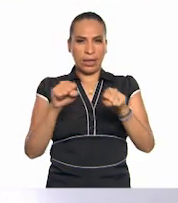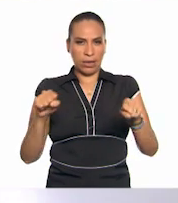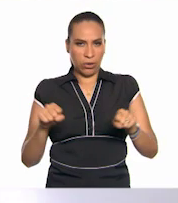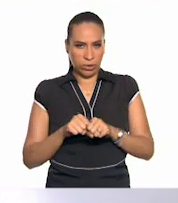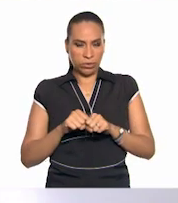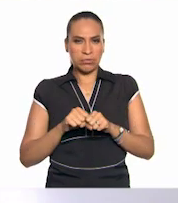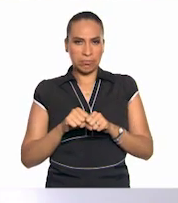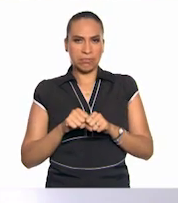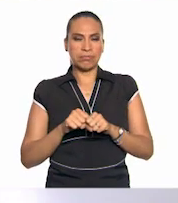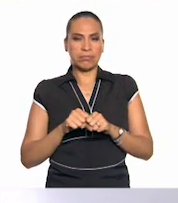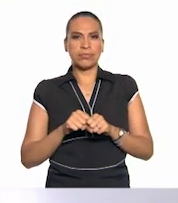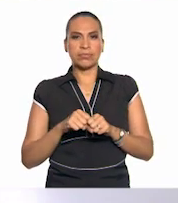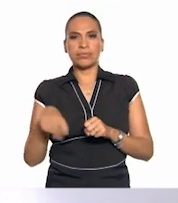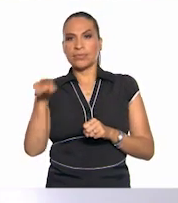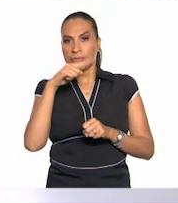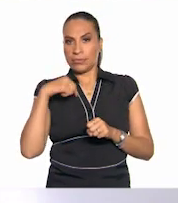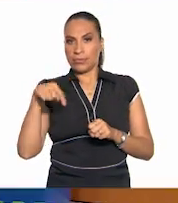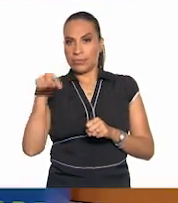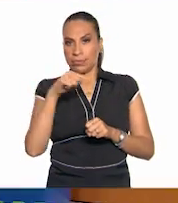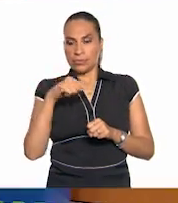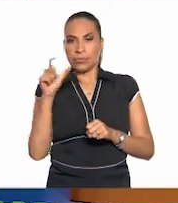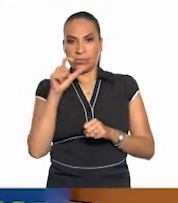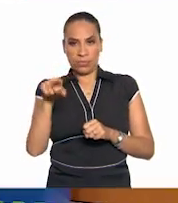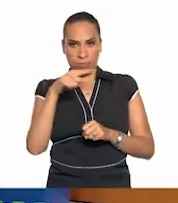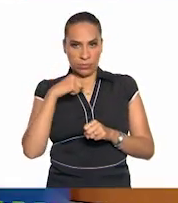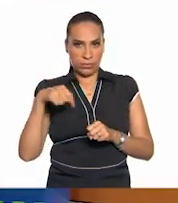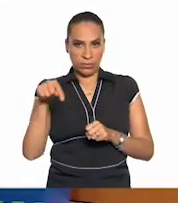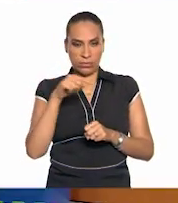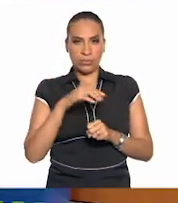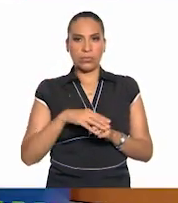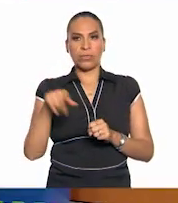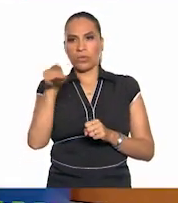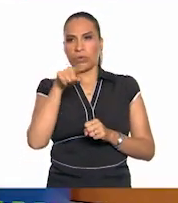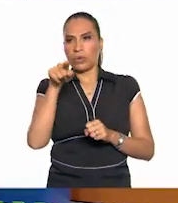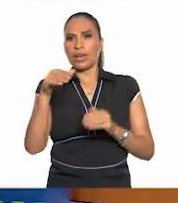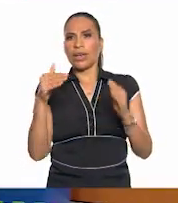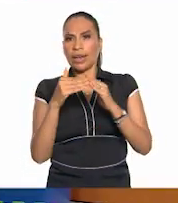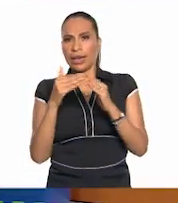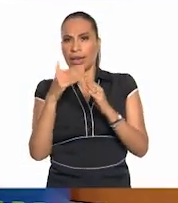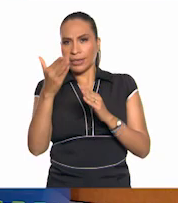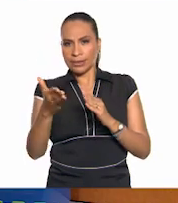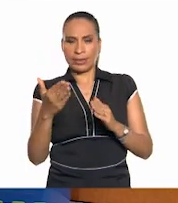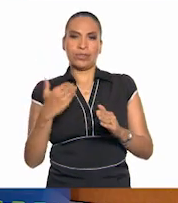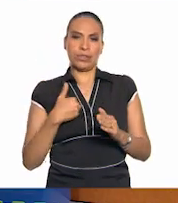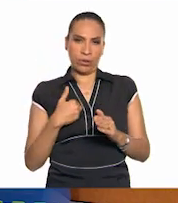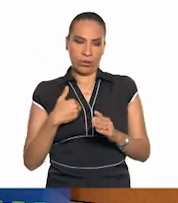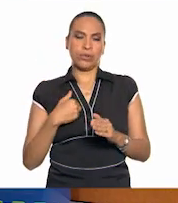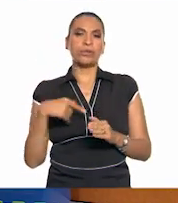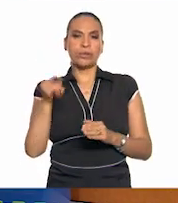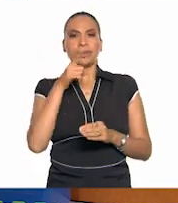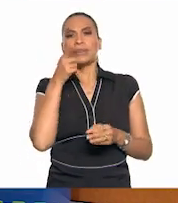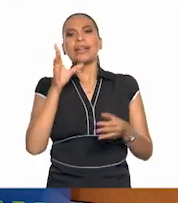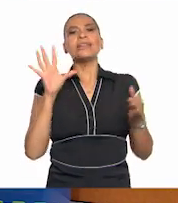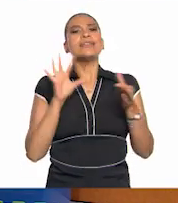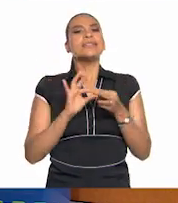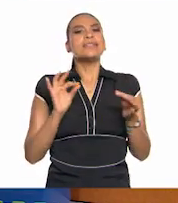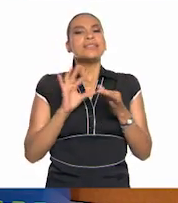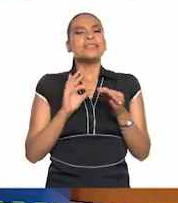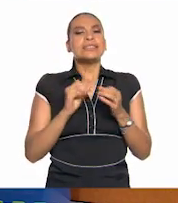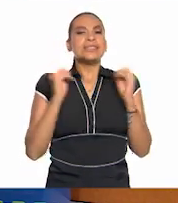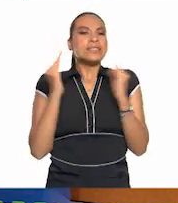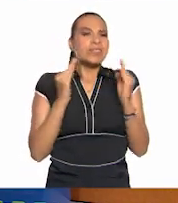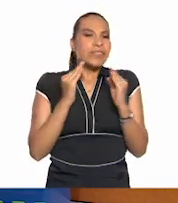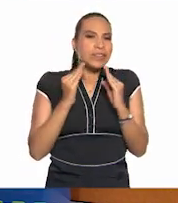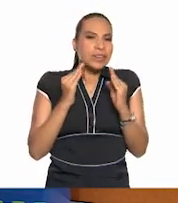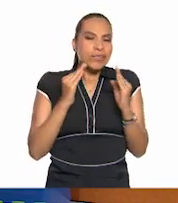clases y nosotros, y cuando digo nosotros, es ustedes allá en casita y yo, te vamos a ir diciendo frío,